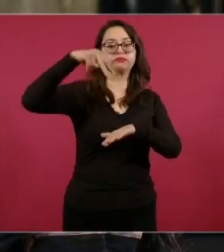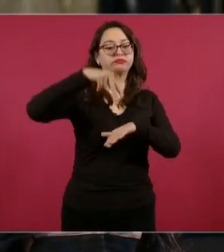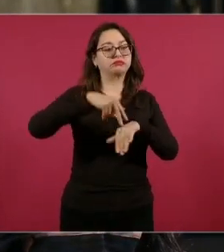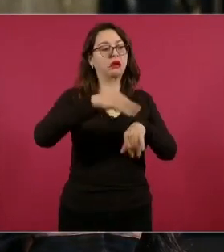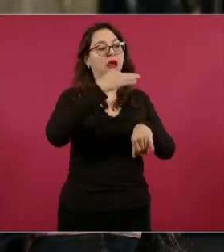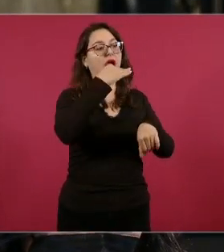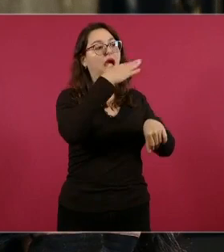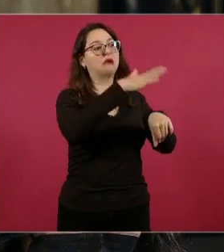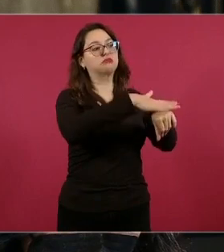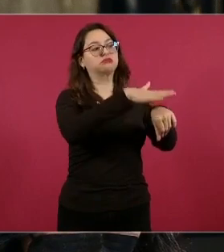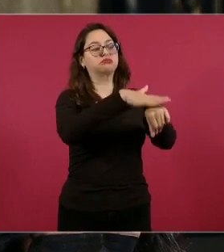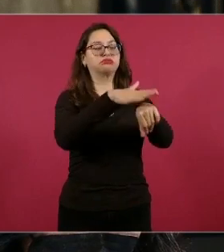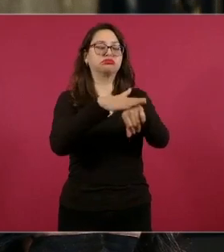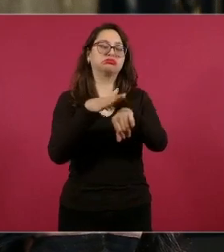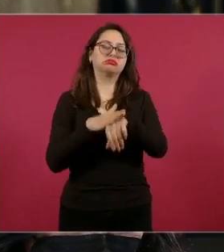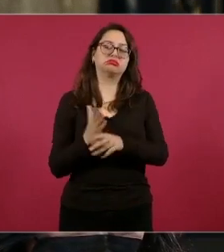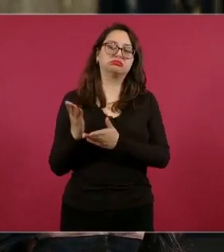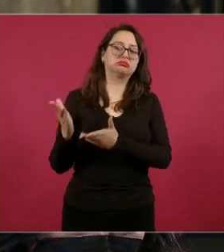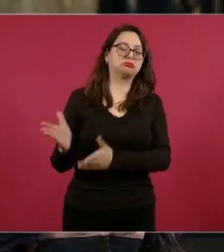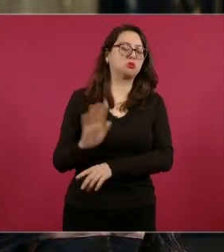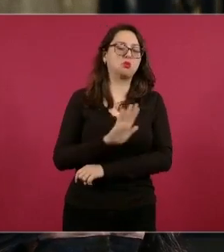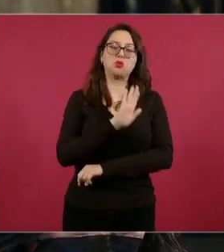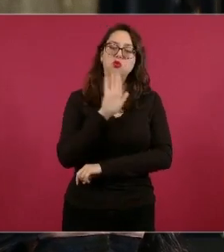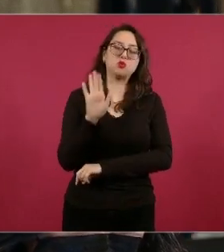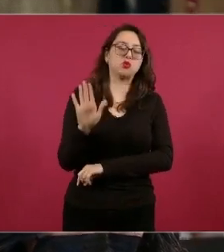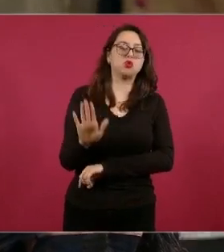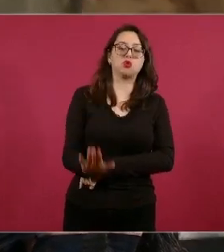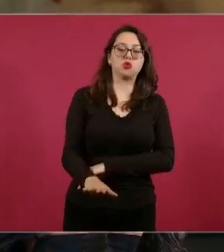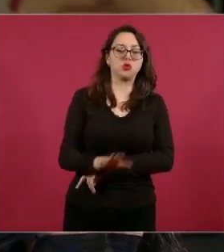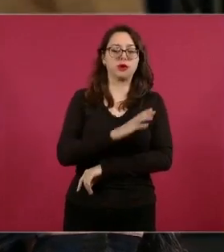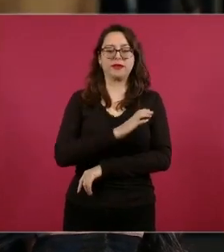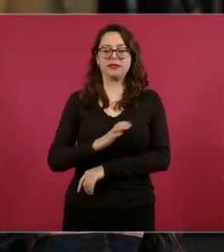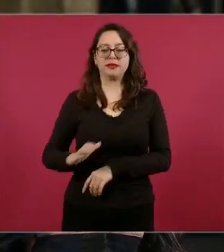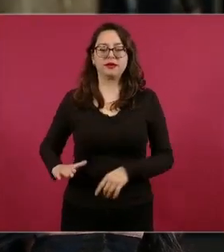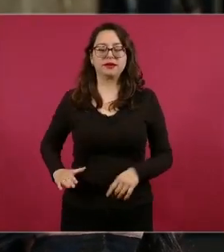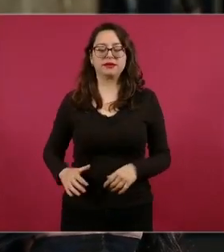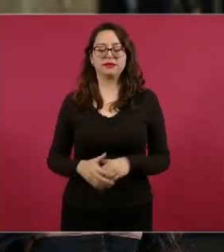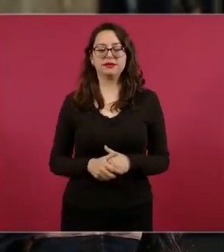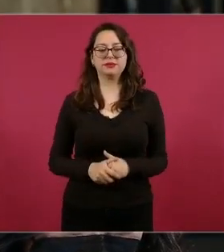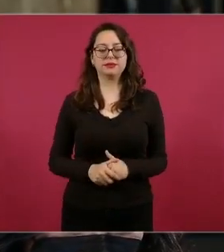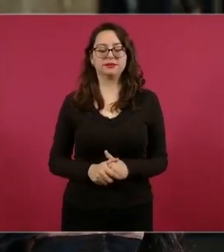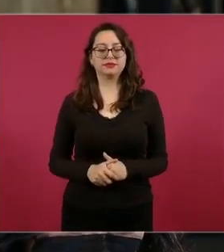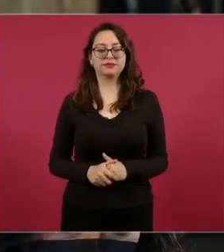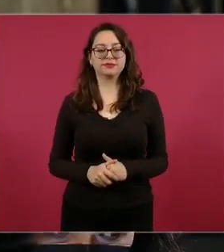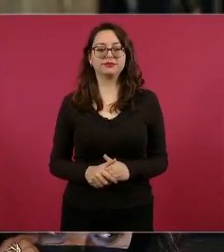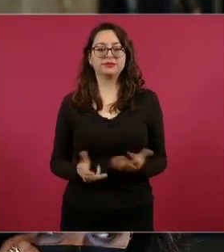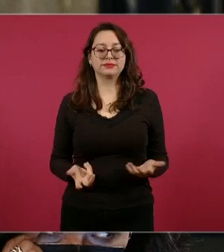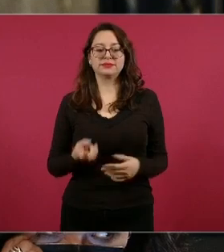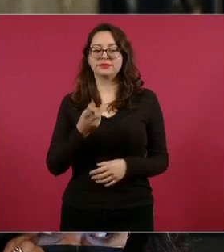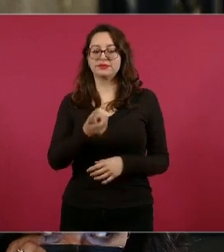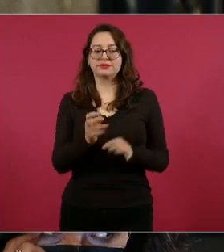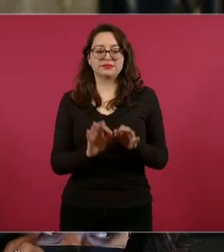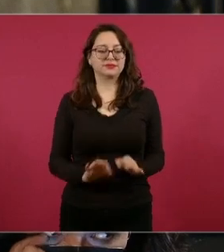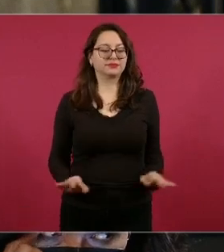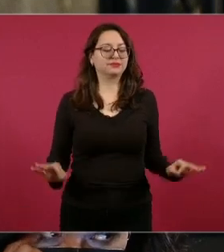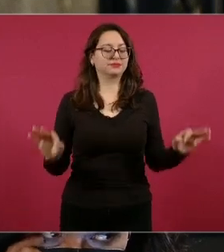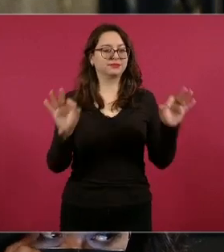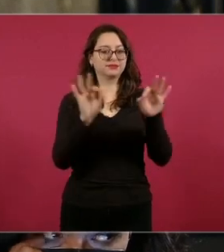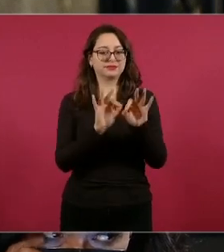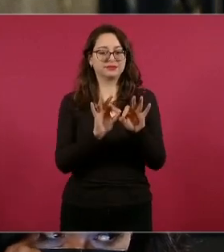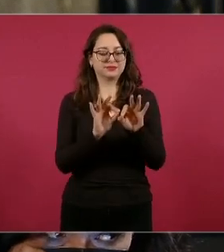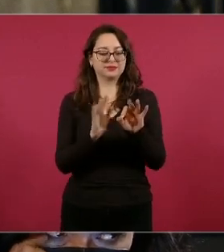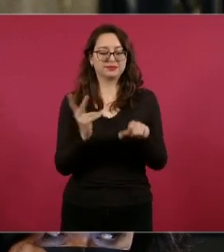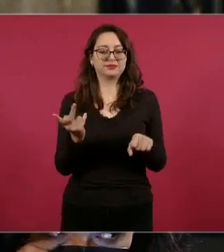que oficialmente había fallecido el candidato. Aquí es lo más importante, presidente.